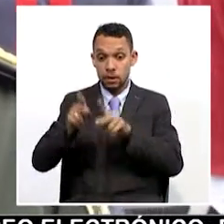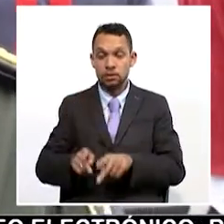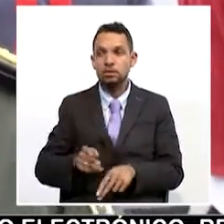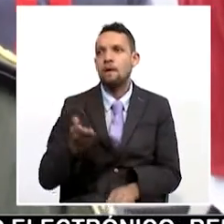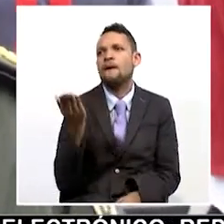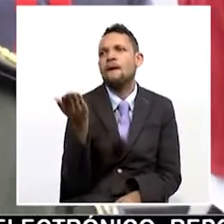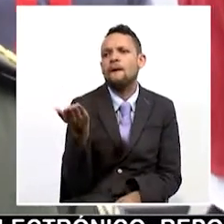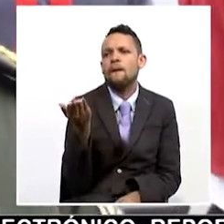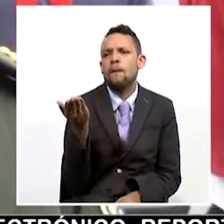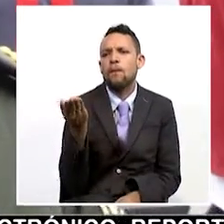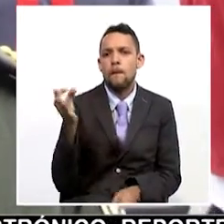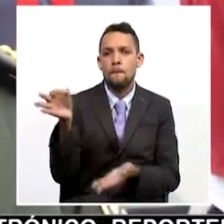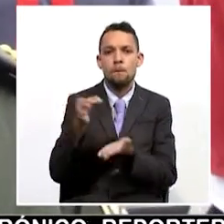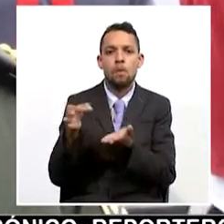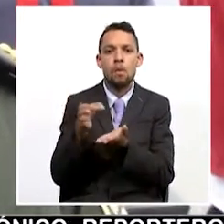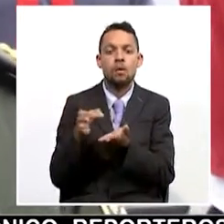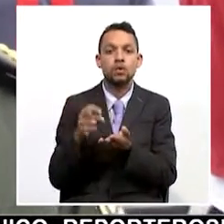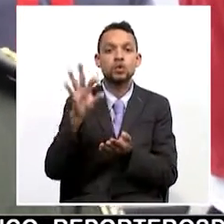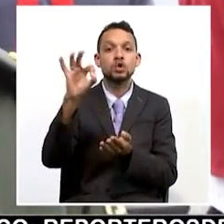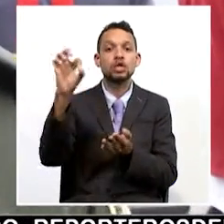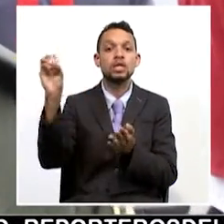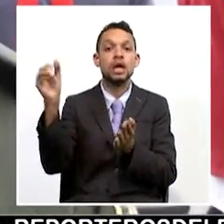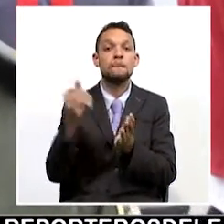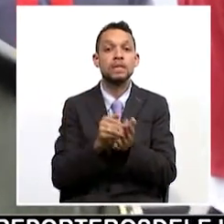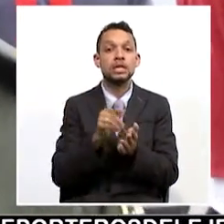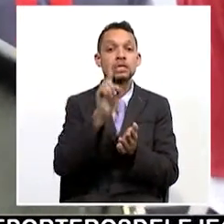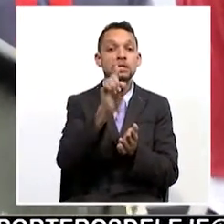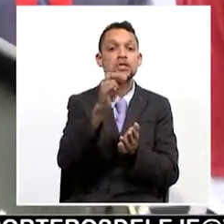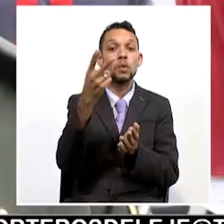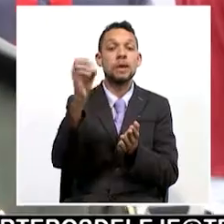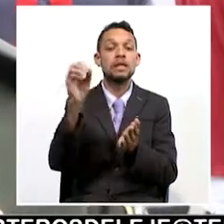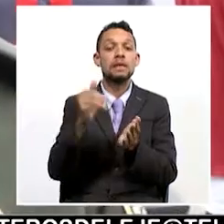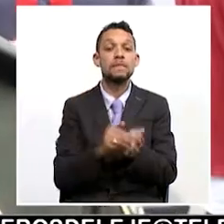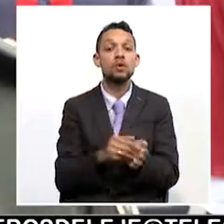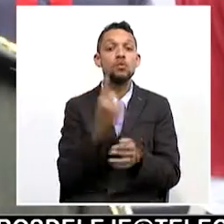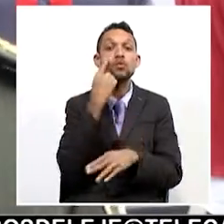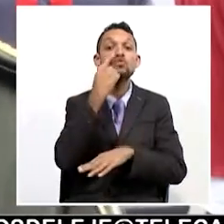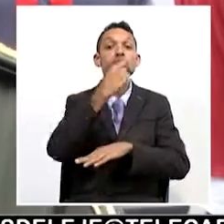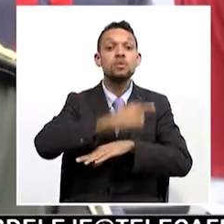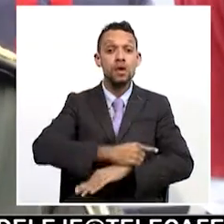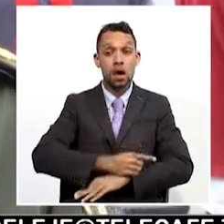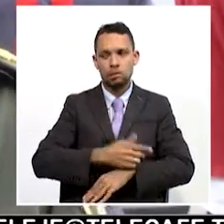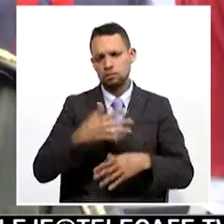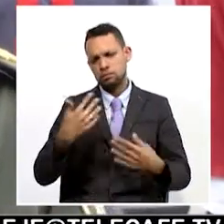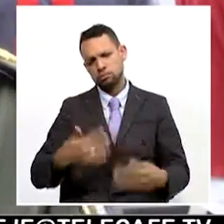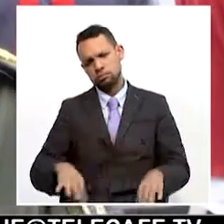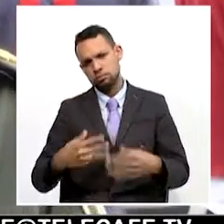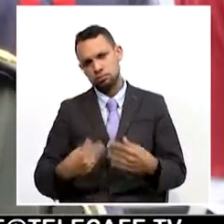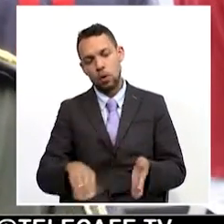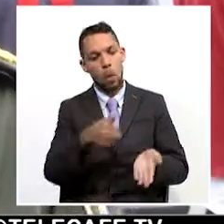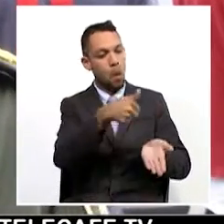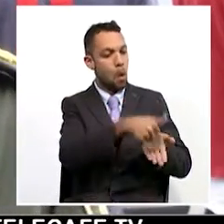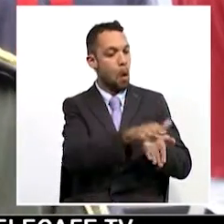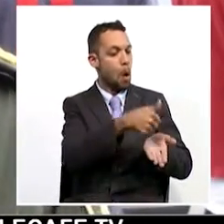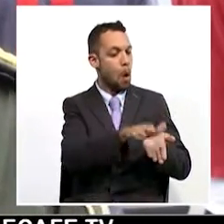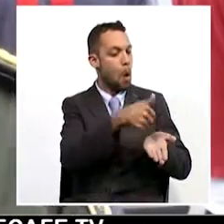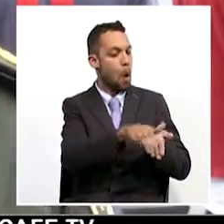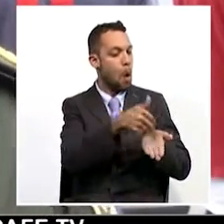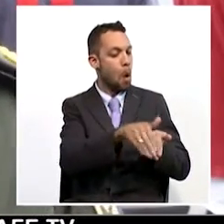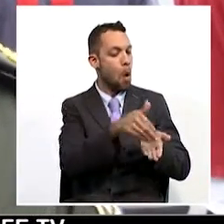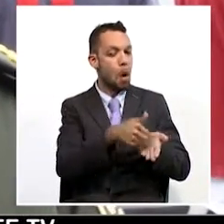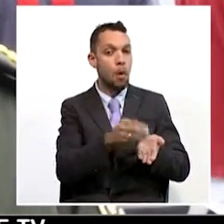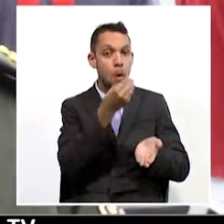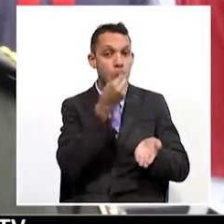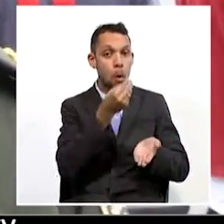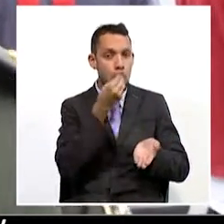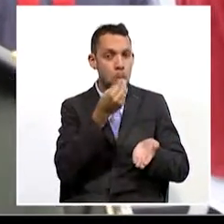solamente recibir limosna están recibiendo de 80.000 a 120.000 pesos diarios. Y está en sus gastos personales de forma diaria, que es para